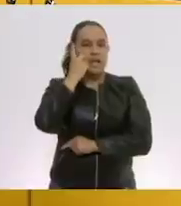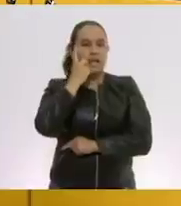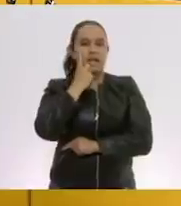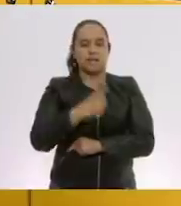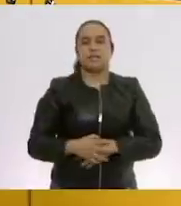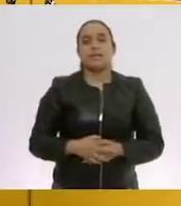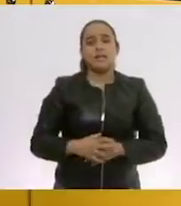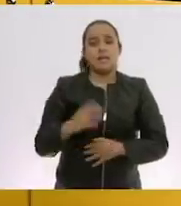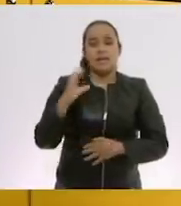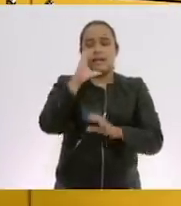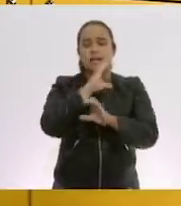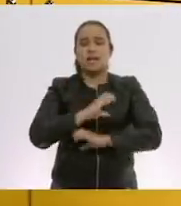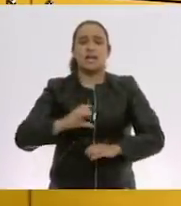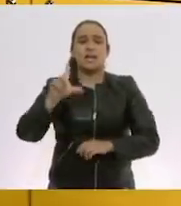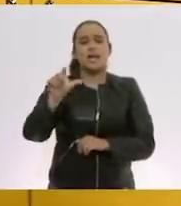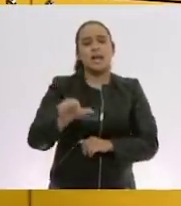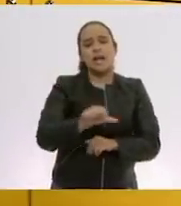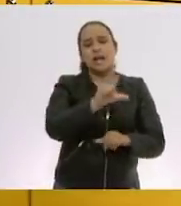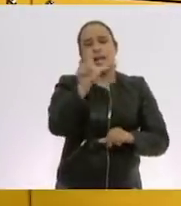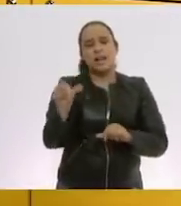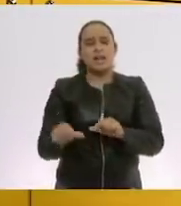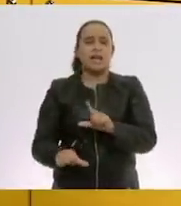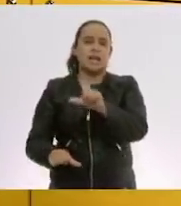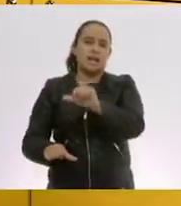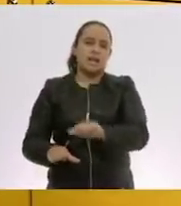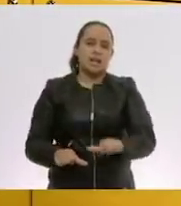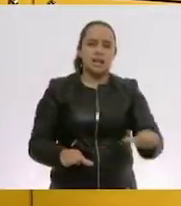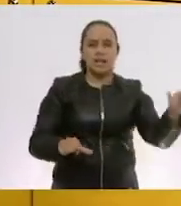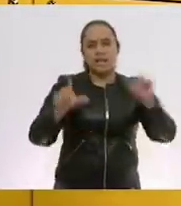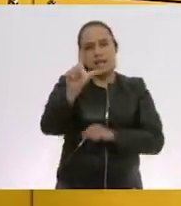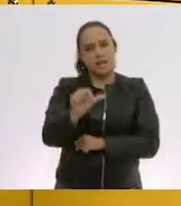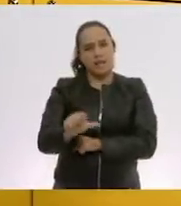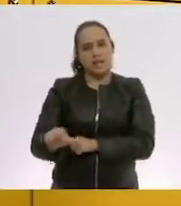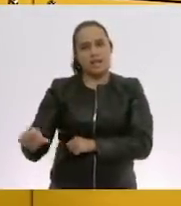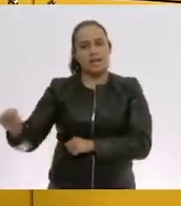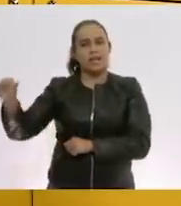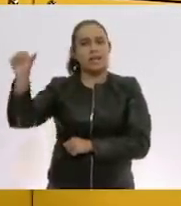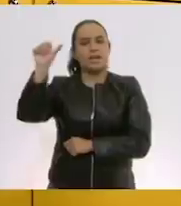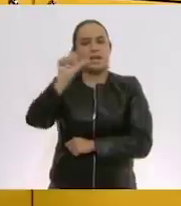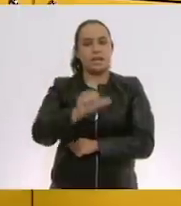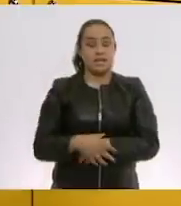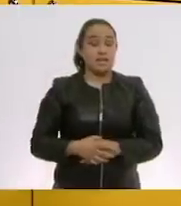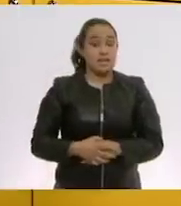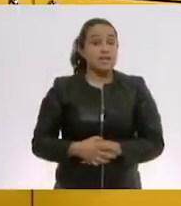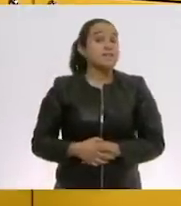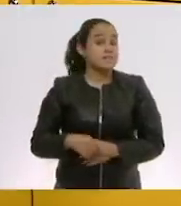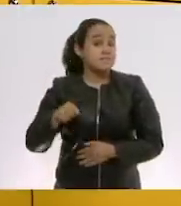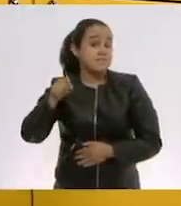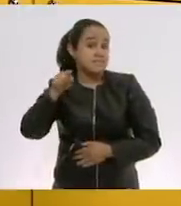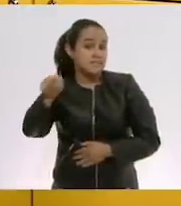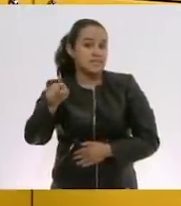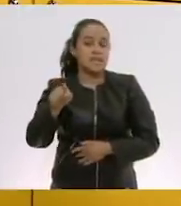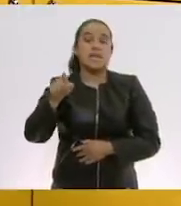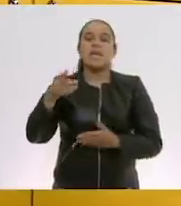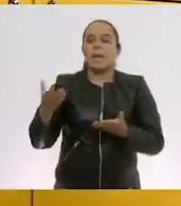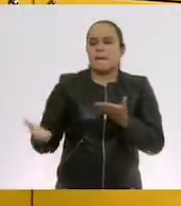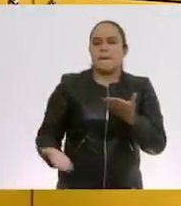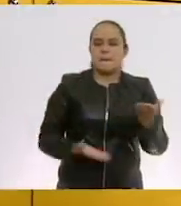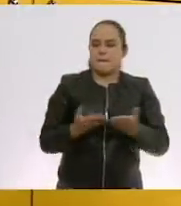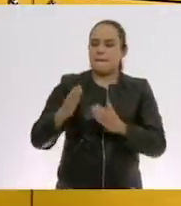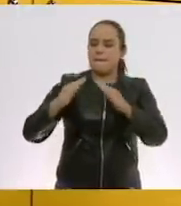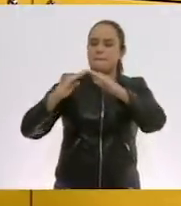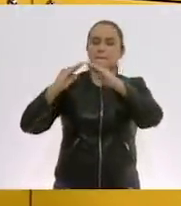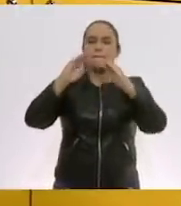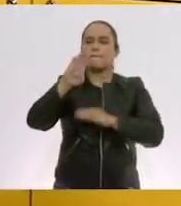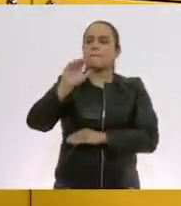la la la la la la la la la la. Es una obra de ballet, creación